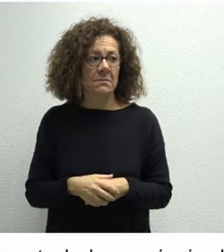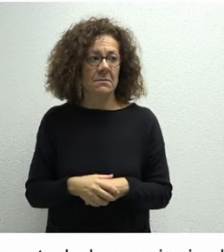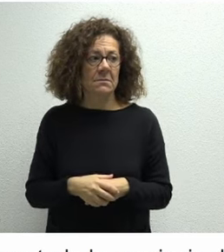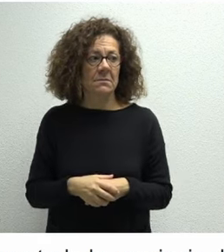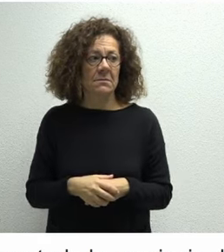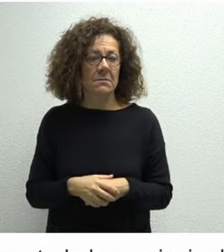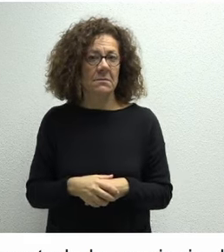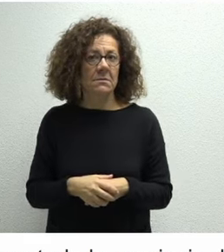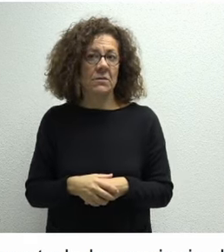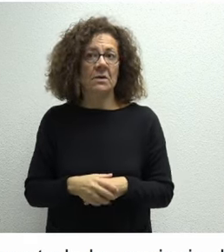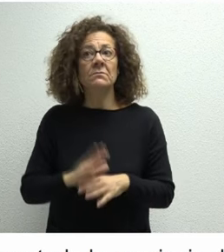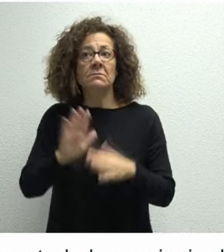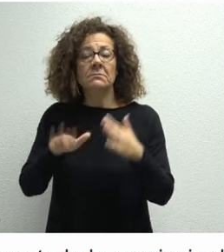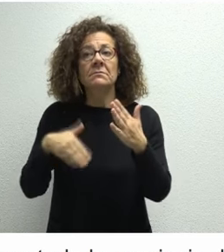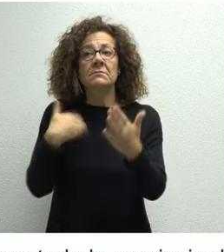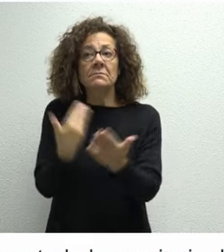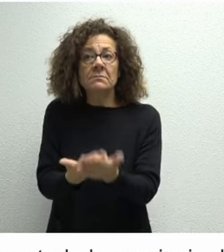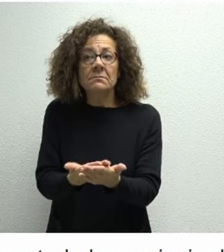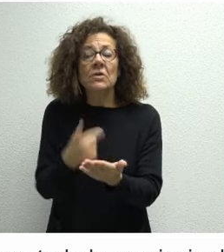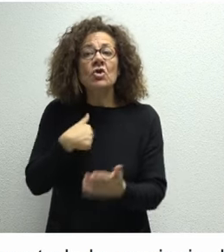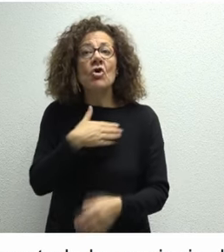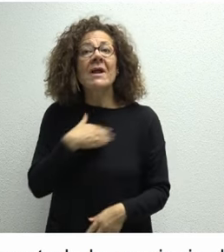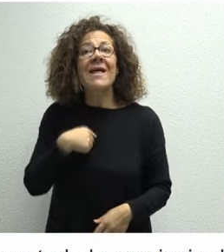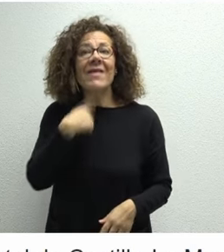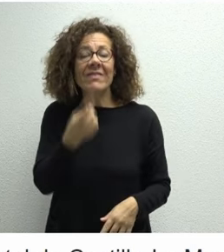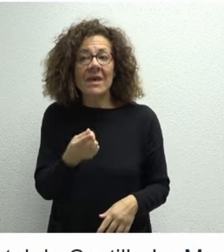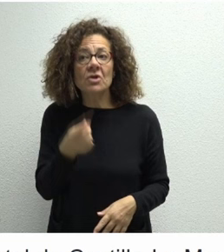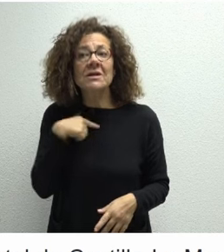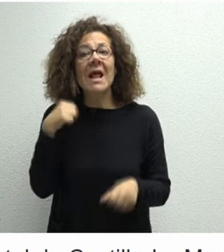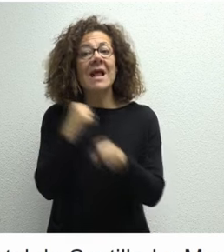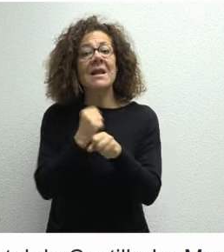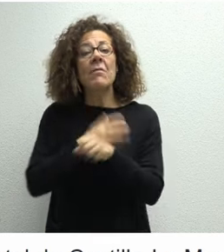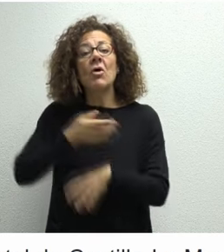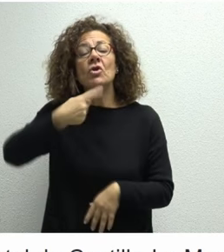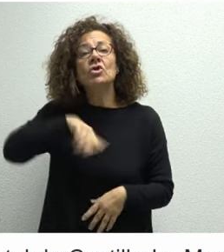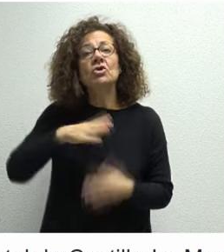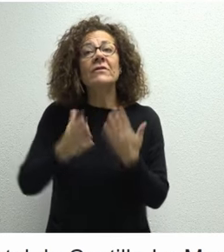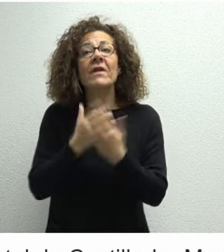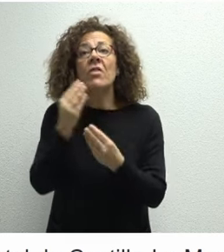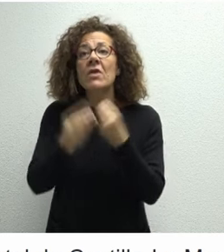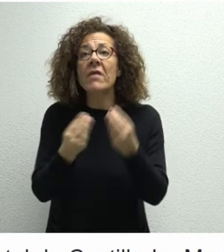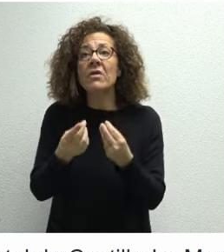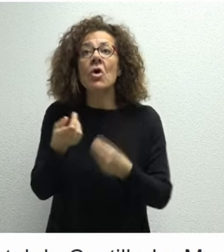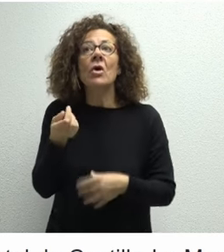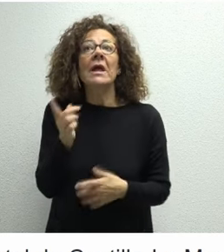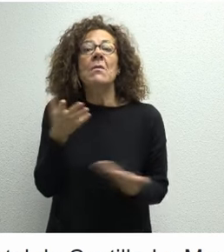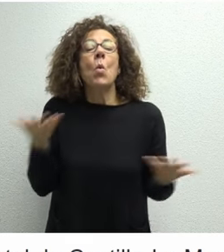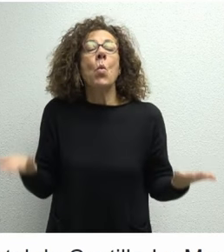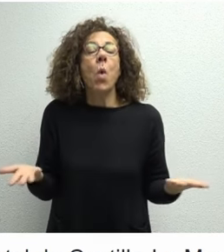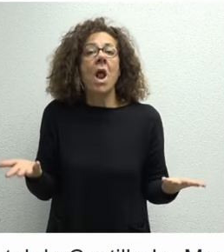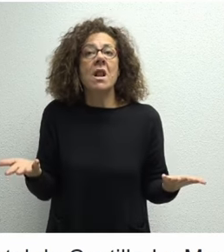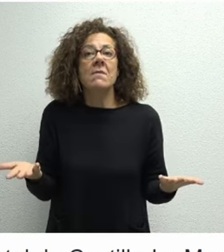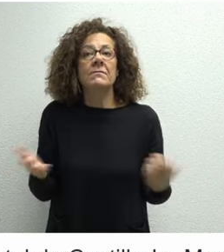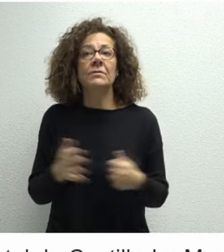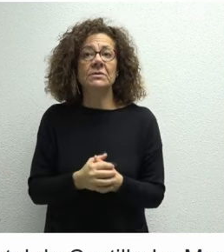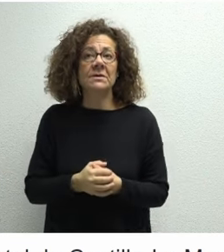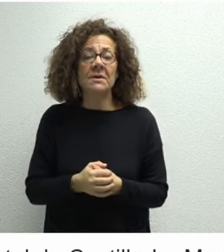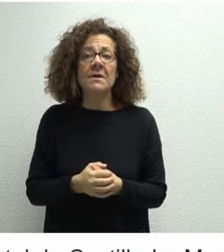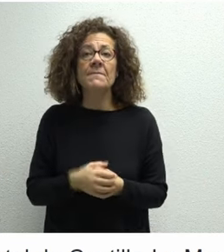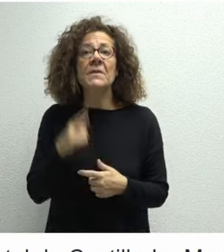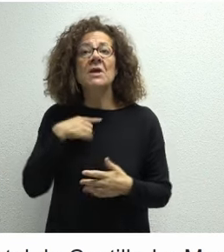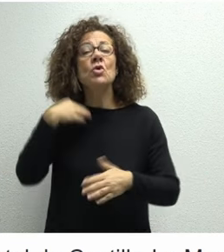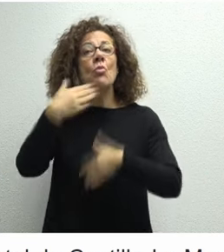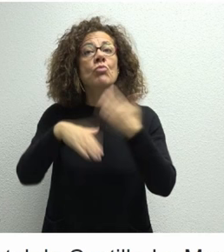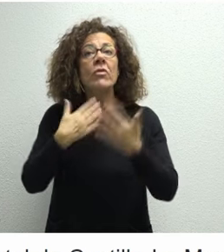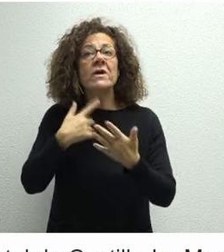eh Hasta aquí hasta aquí os quería exponer un poco el trabajo que está haciendo la federación que en el fondo no está siendo otro que un proceso de